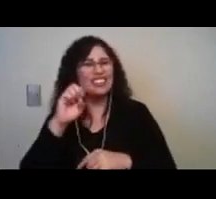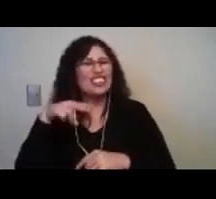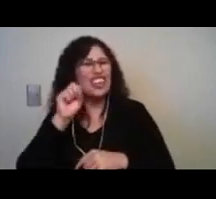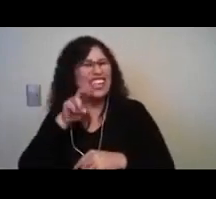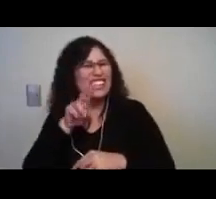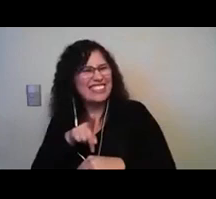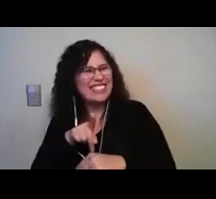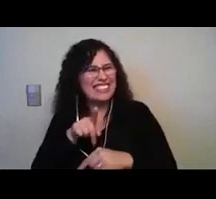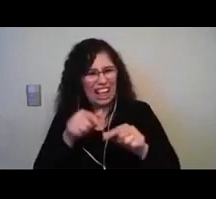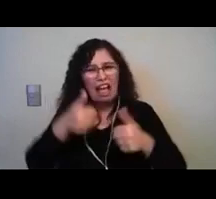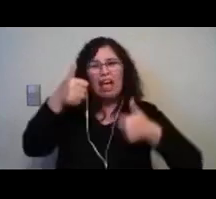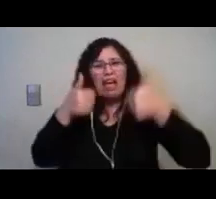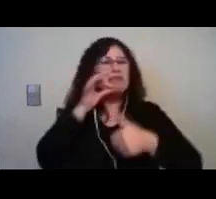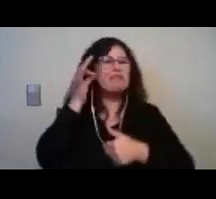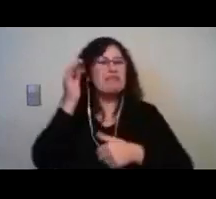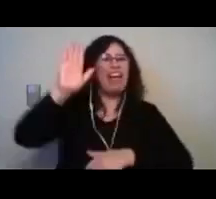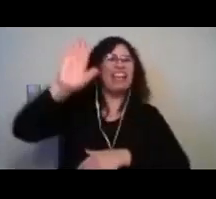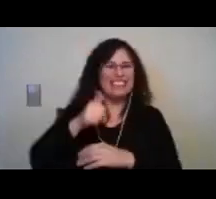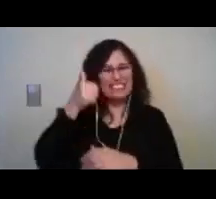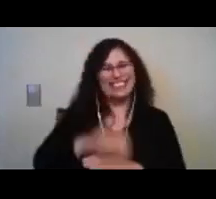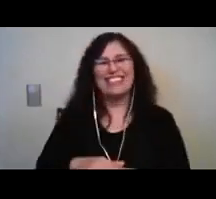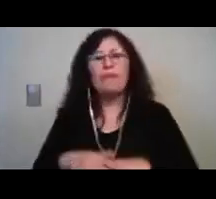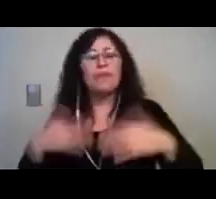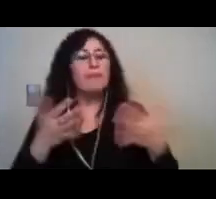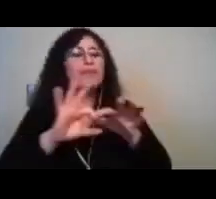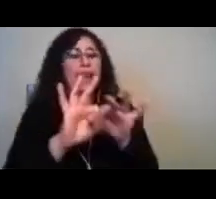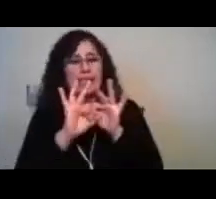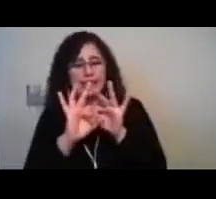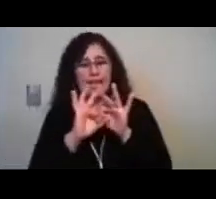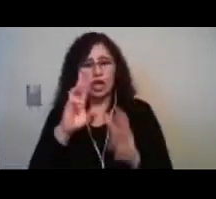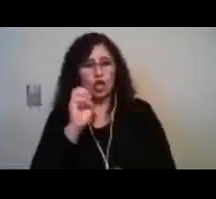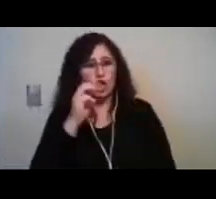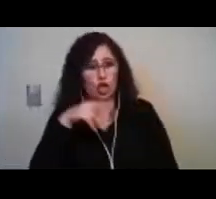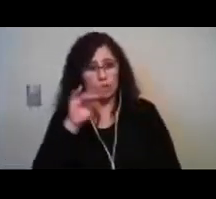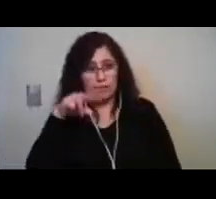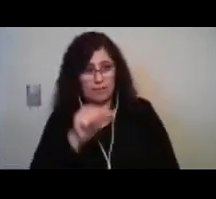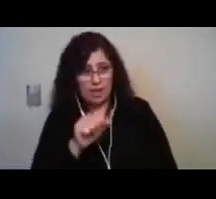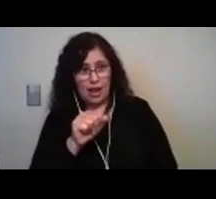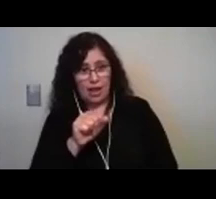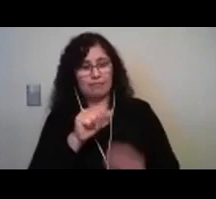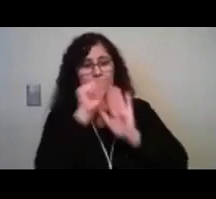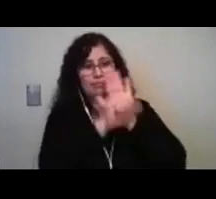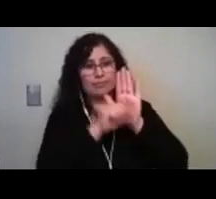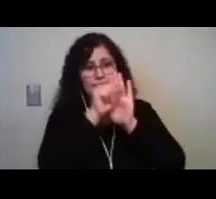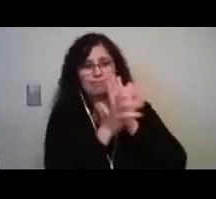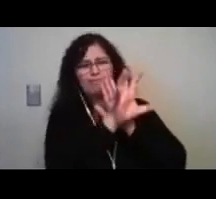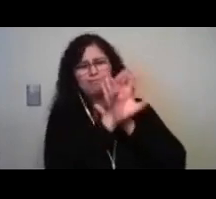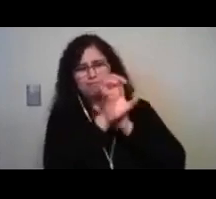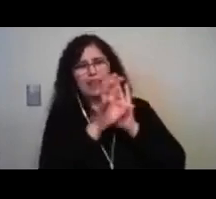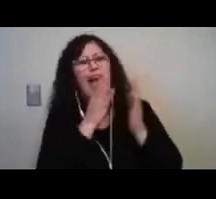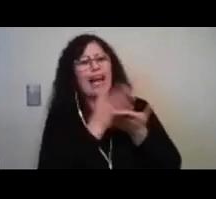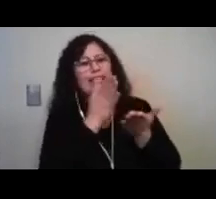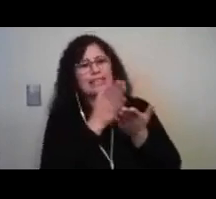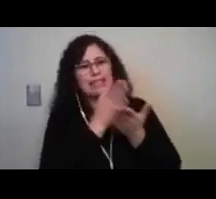Perfecto. Le agradezco a Romina Cabrera, que nos colaboró grabando la cátedra de hoy para quienes no puedan